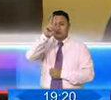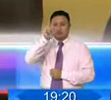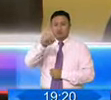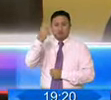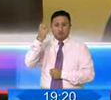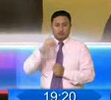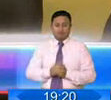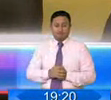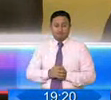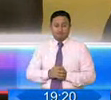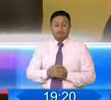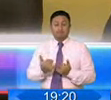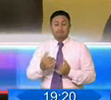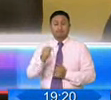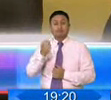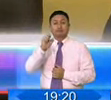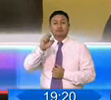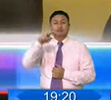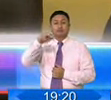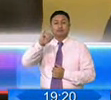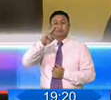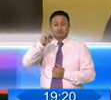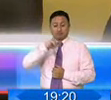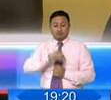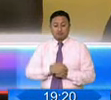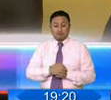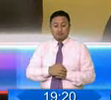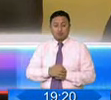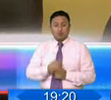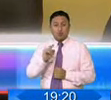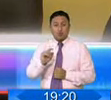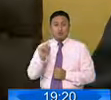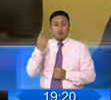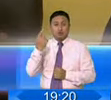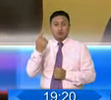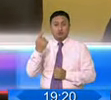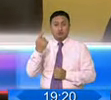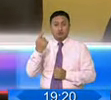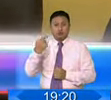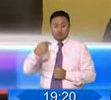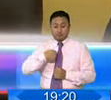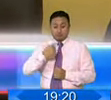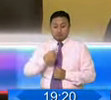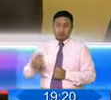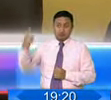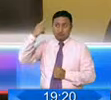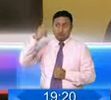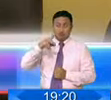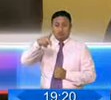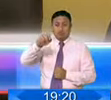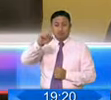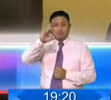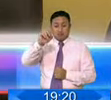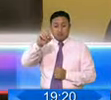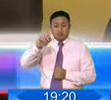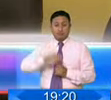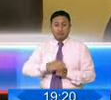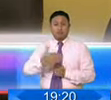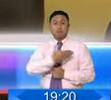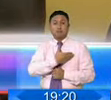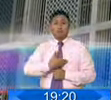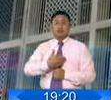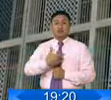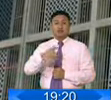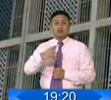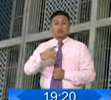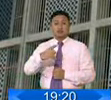SENAIN que el único que ordenaba sobre su jefe, Pablo Romero, era el presidente de la